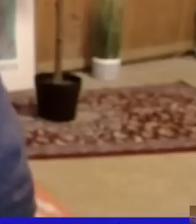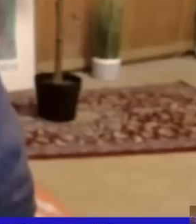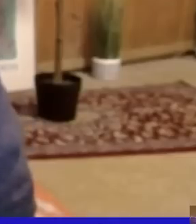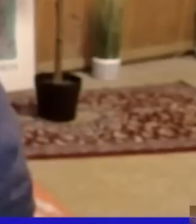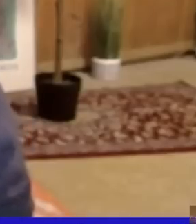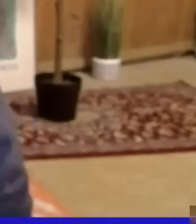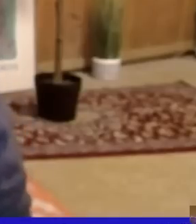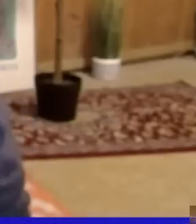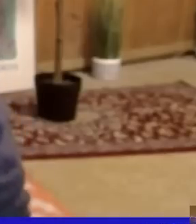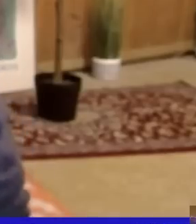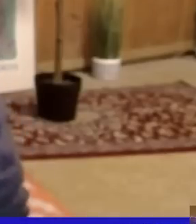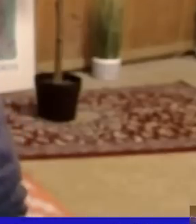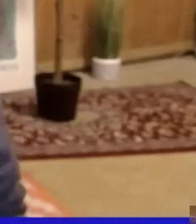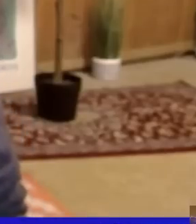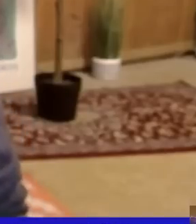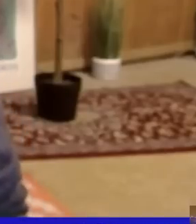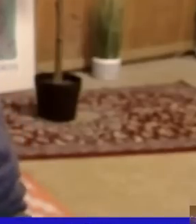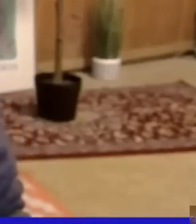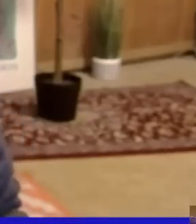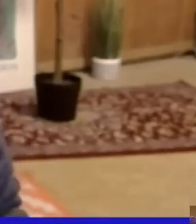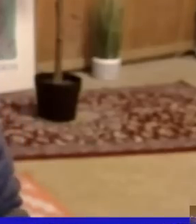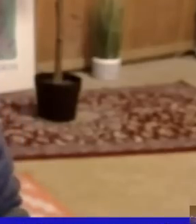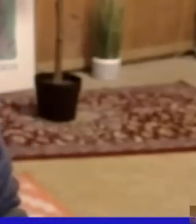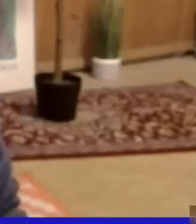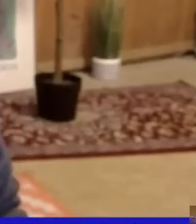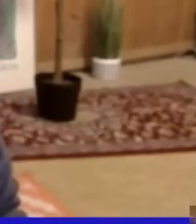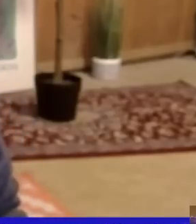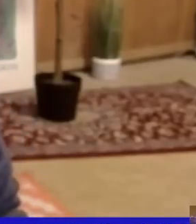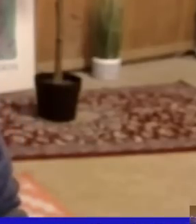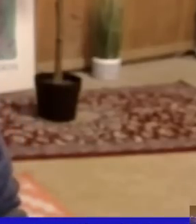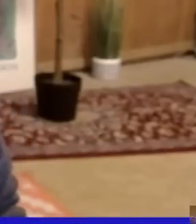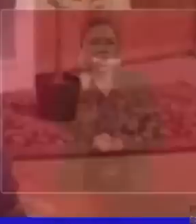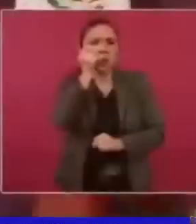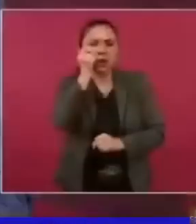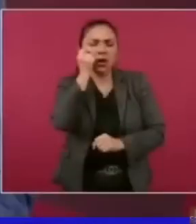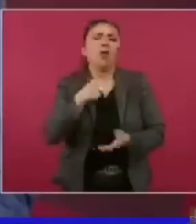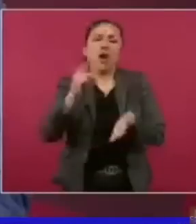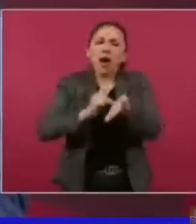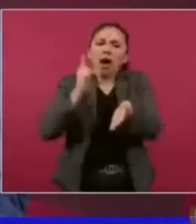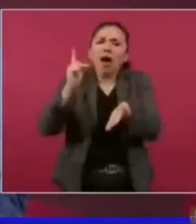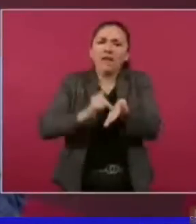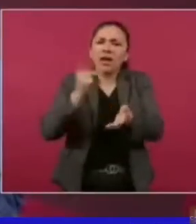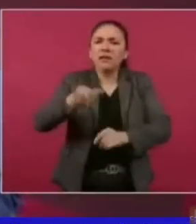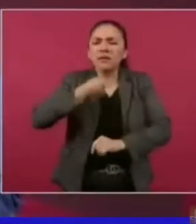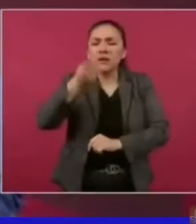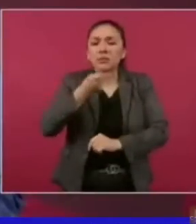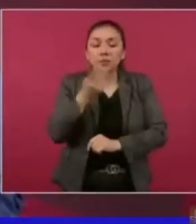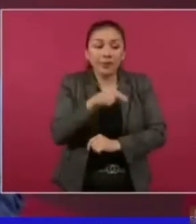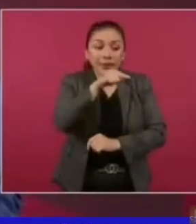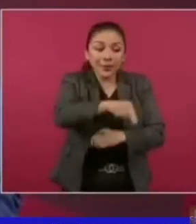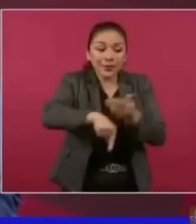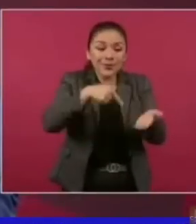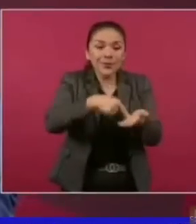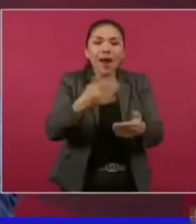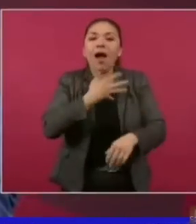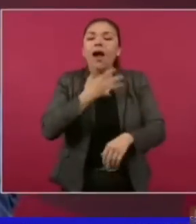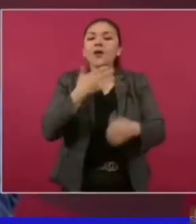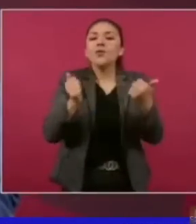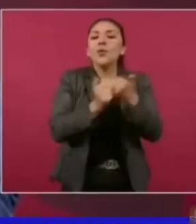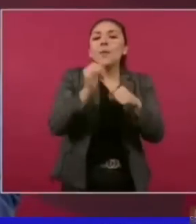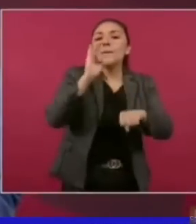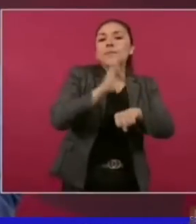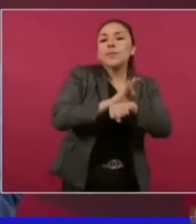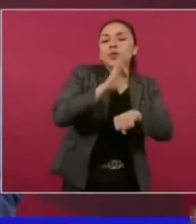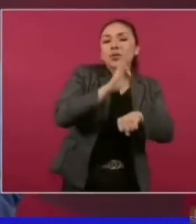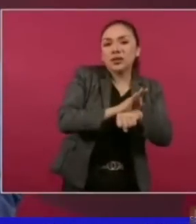de corrupción. Y bajo esa lógica, bajo esa autoridad moral, por supuesto que